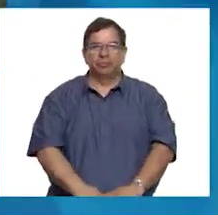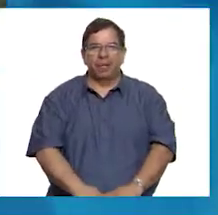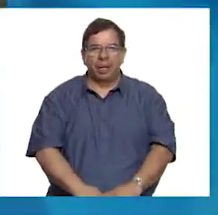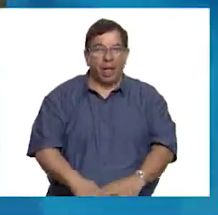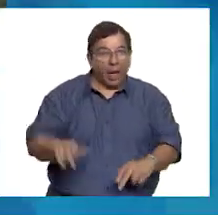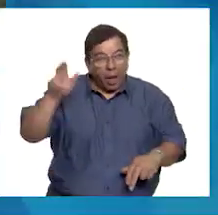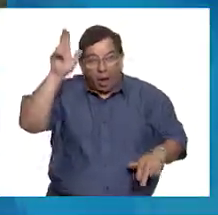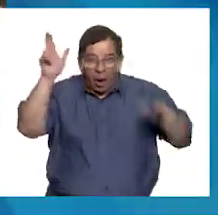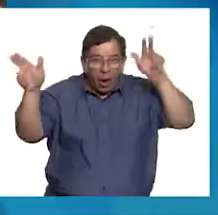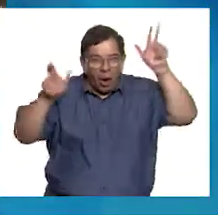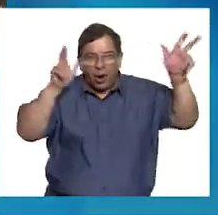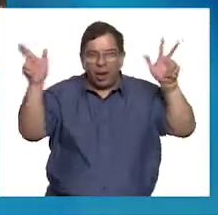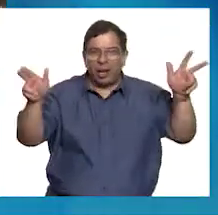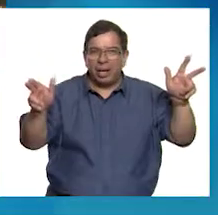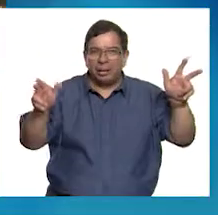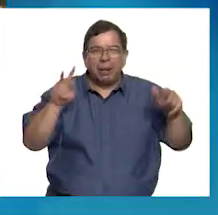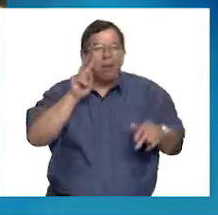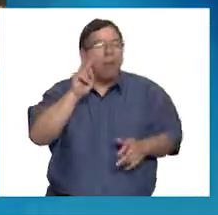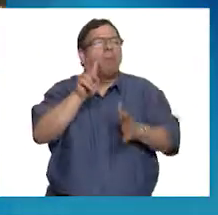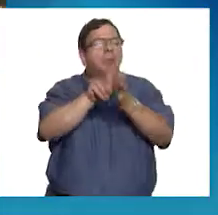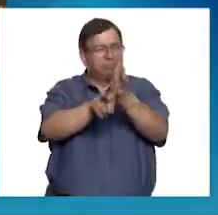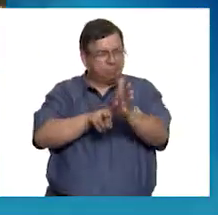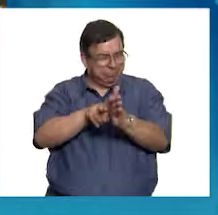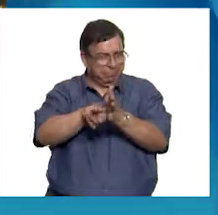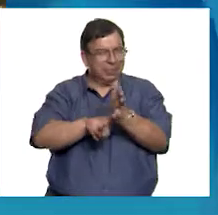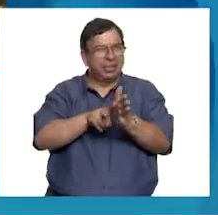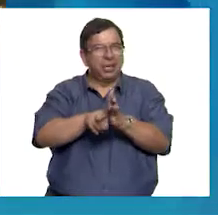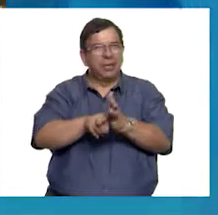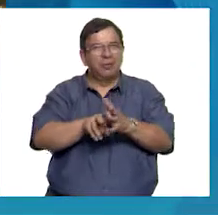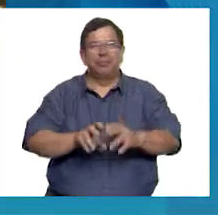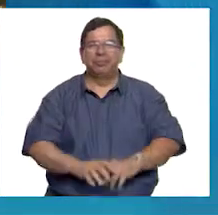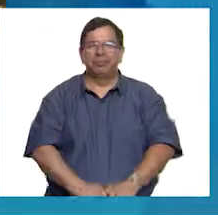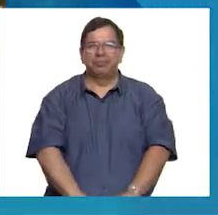¡Hola! ¡Vamos a ver el siguiente video!